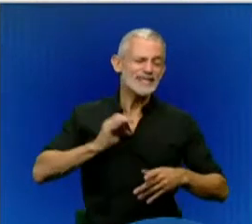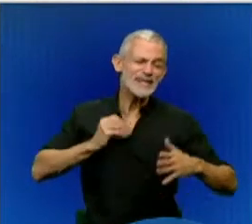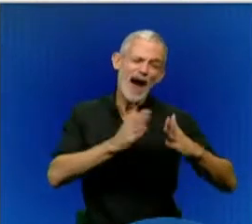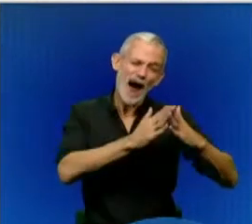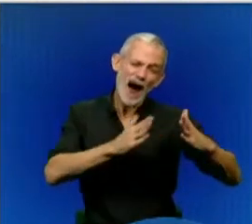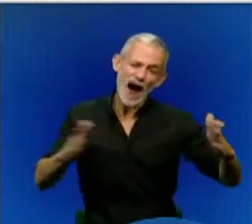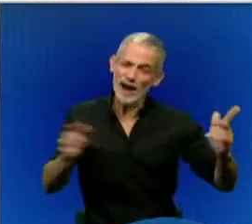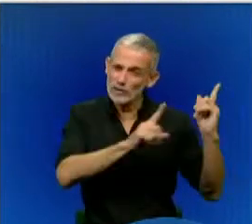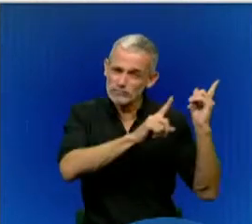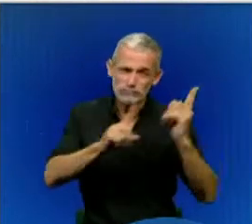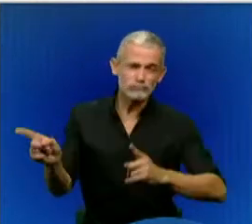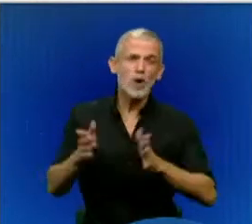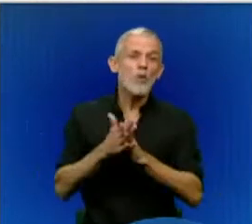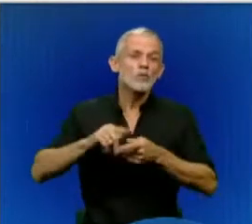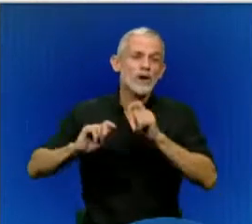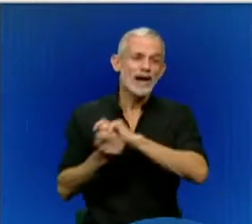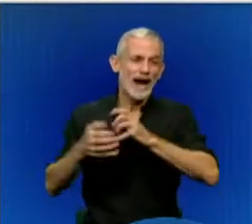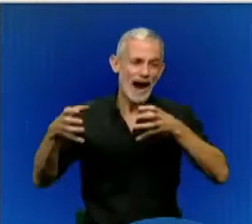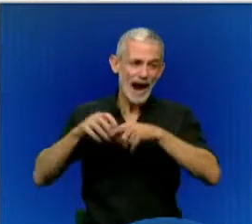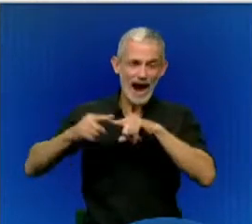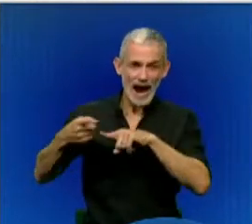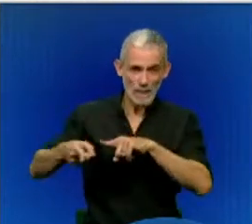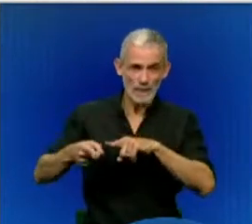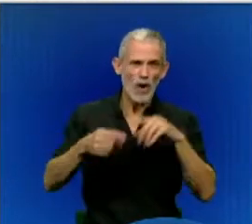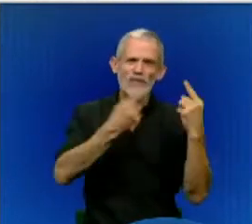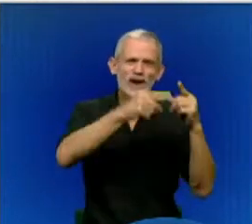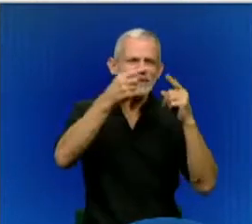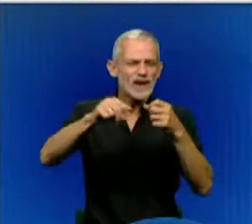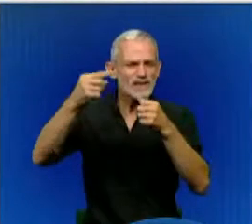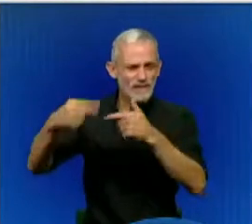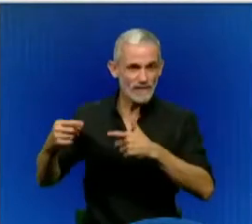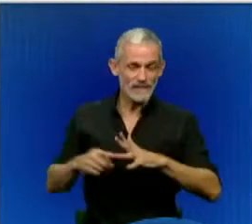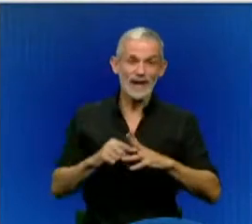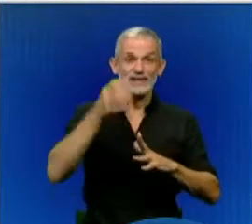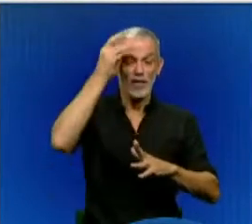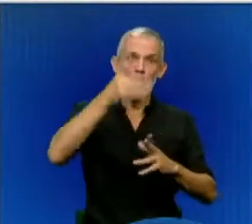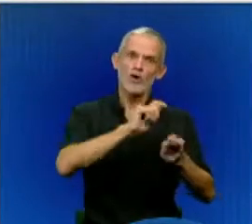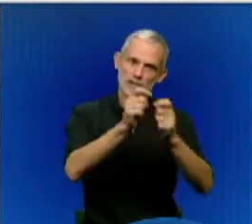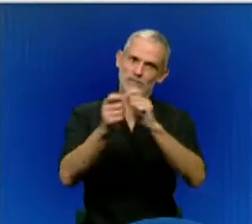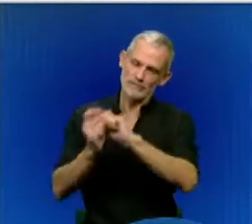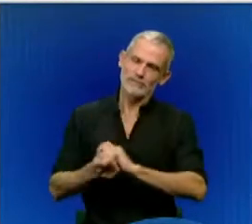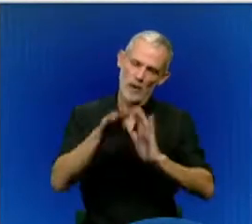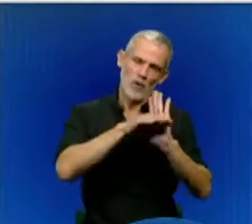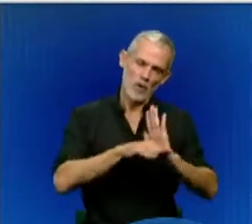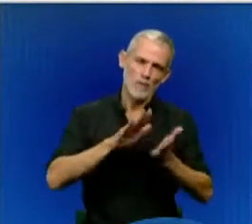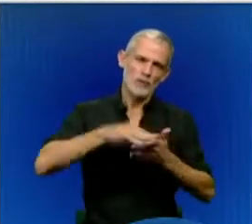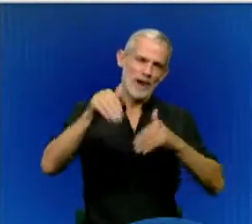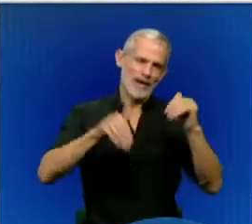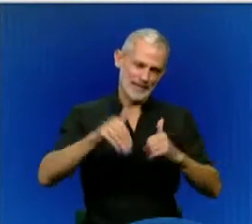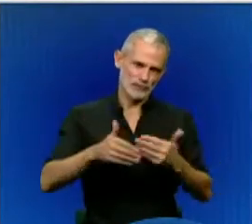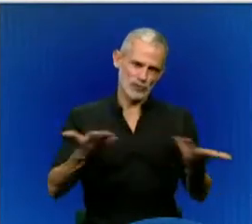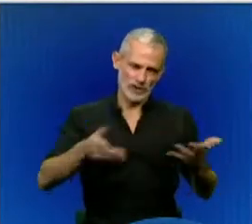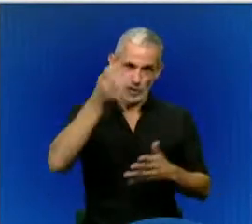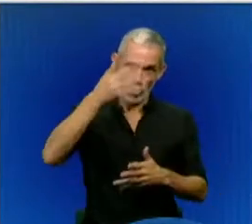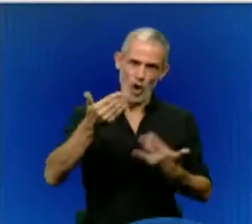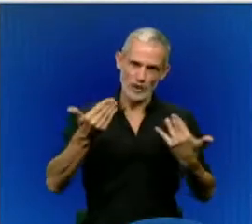gobernó Juntos por el Cambio en sus diferentes formatos hubo 12 modificaciones de la normativa electoral, ¿no?